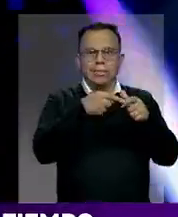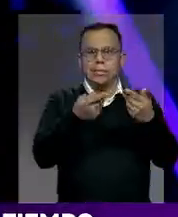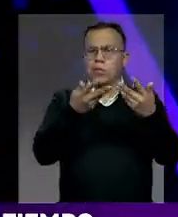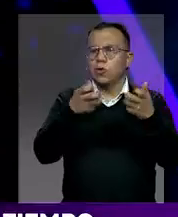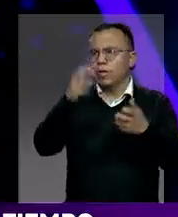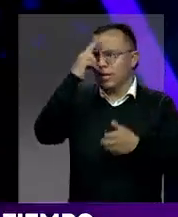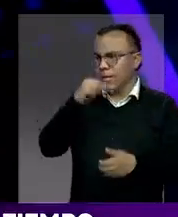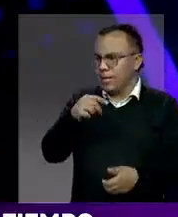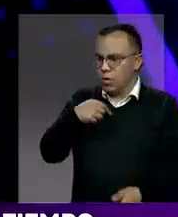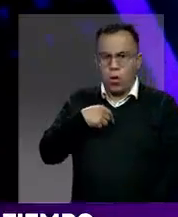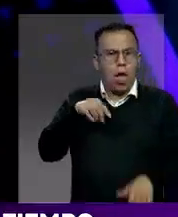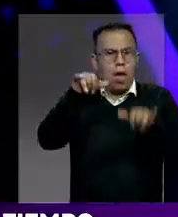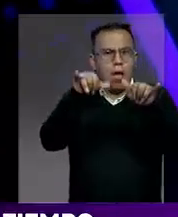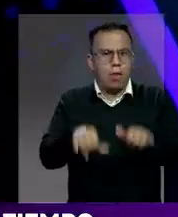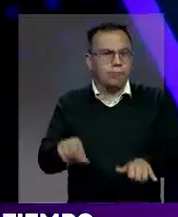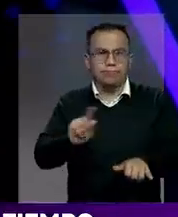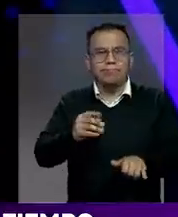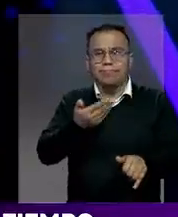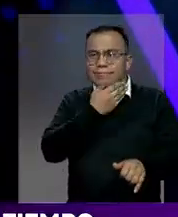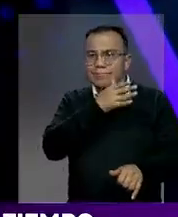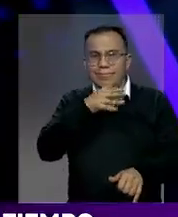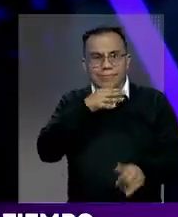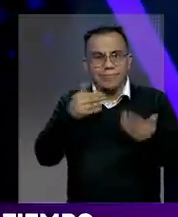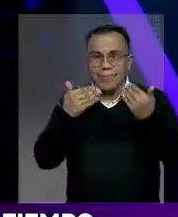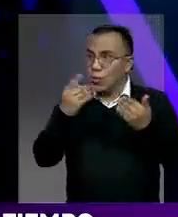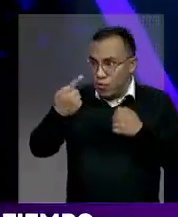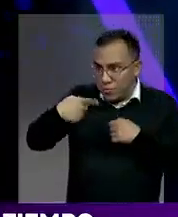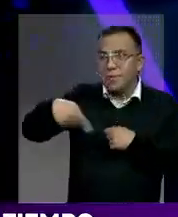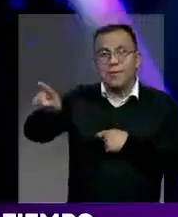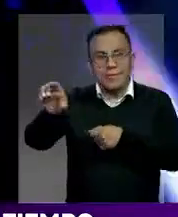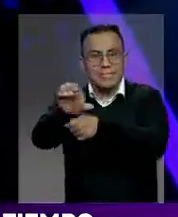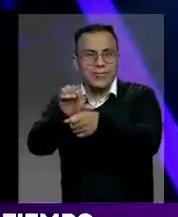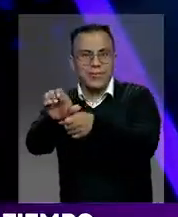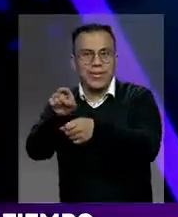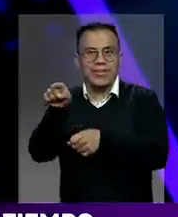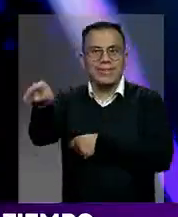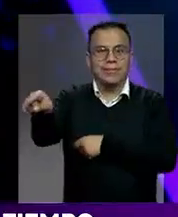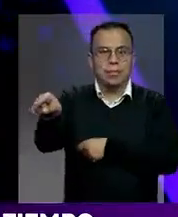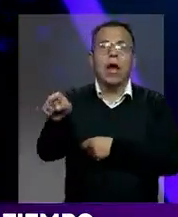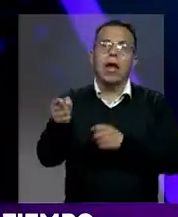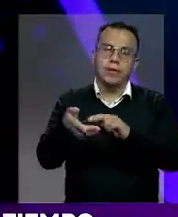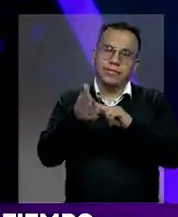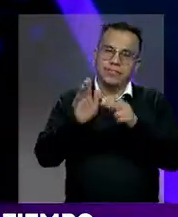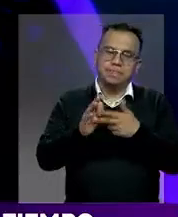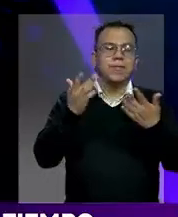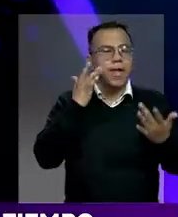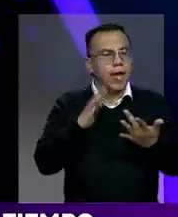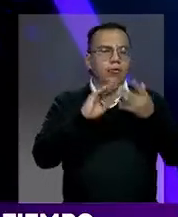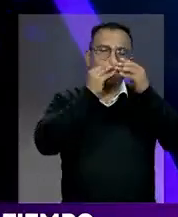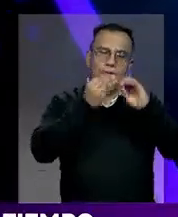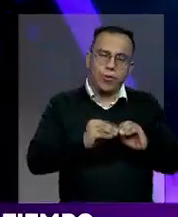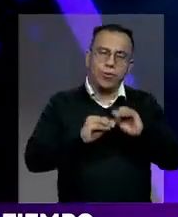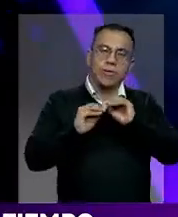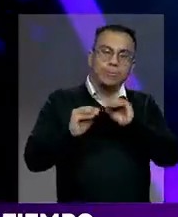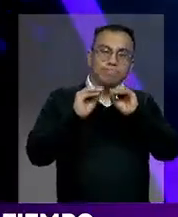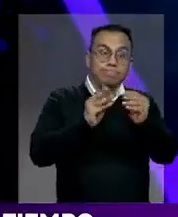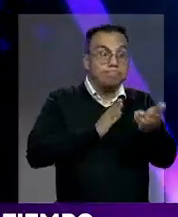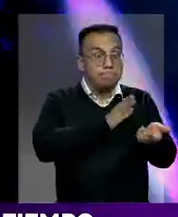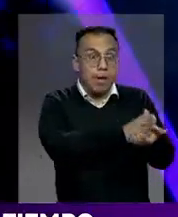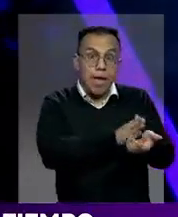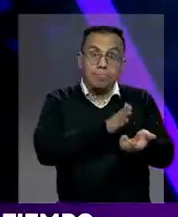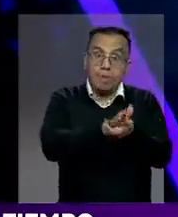que sus hijos e hijas permanezcan en el campo eso lleva a un proyecto de extensionistas que es esa forma de llegar a los territorios